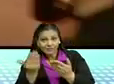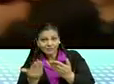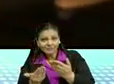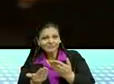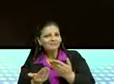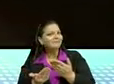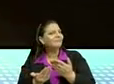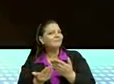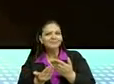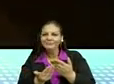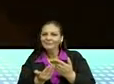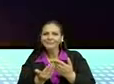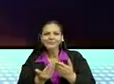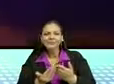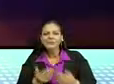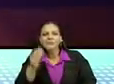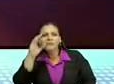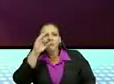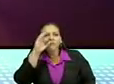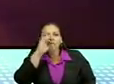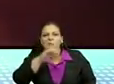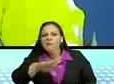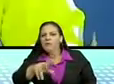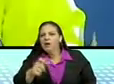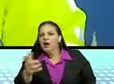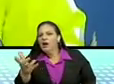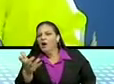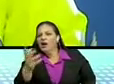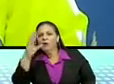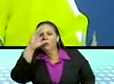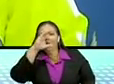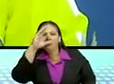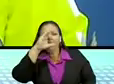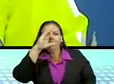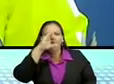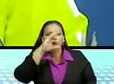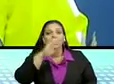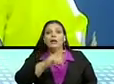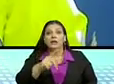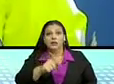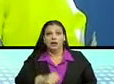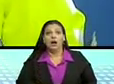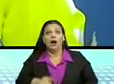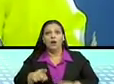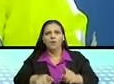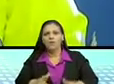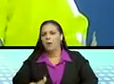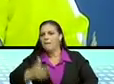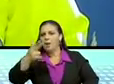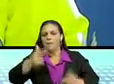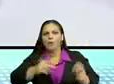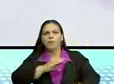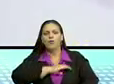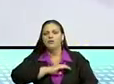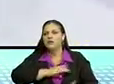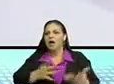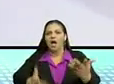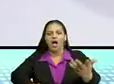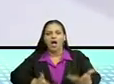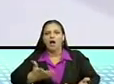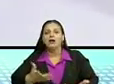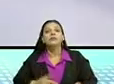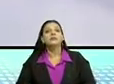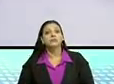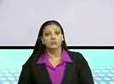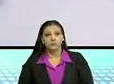la captura de estos facinerosos. Entonces, si por un lado demandamos seguridad, demandamos que la policía y que